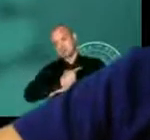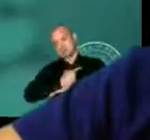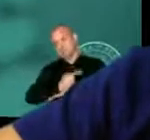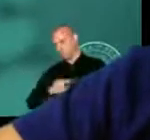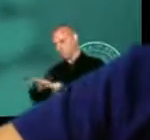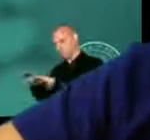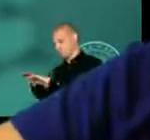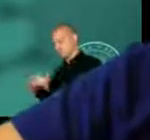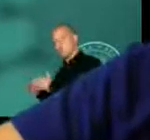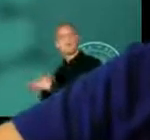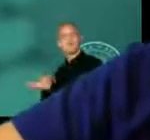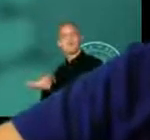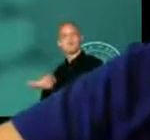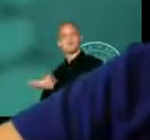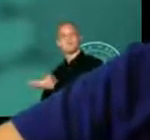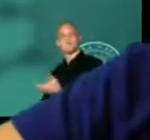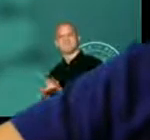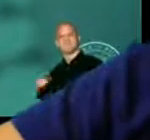o